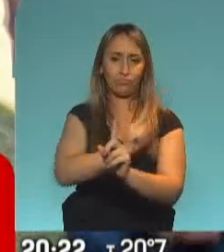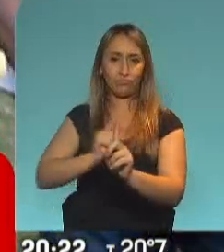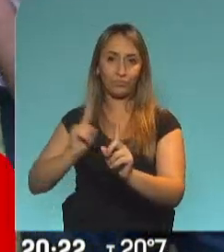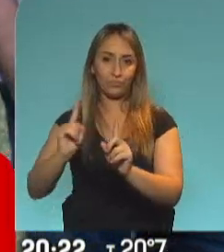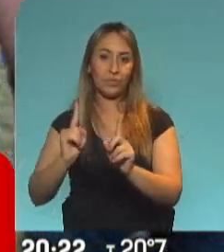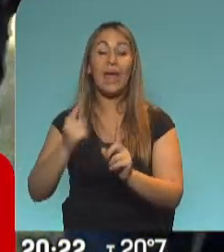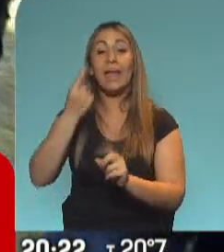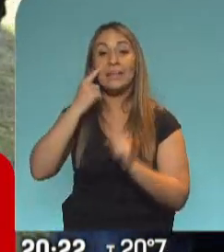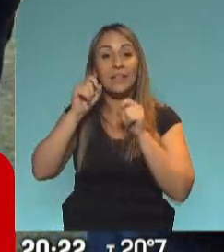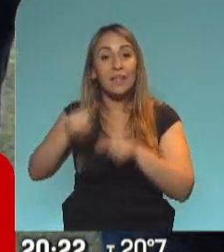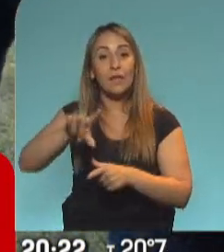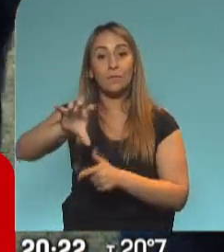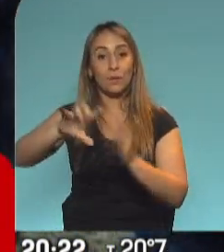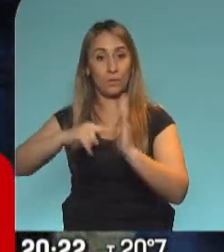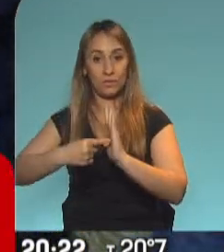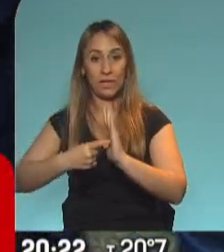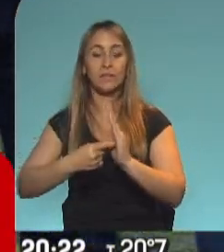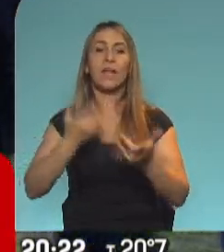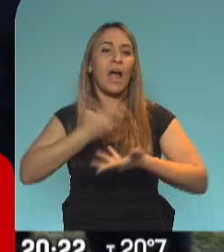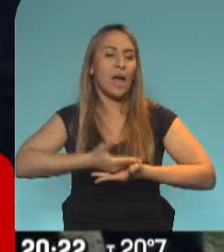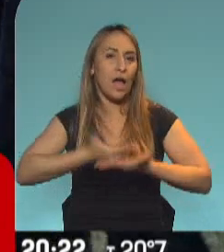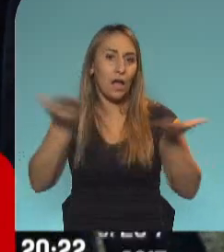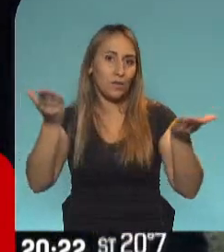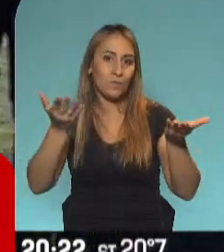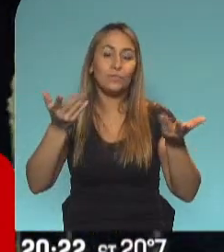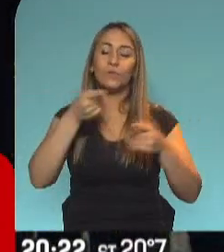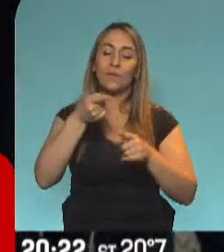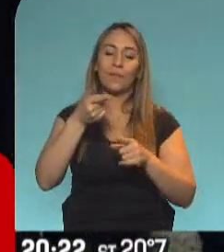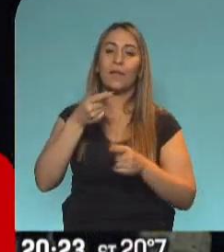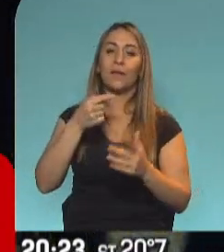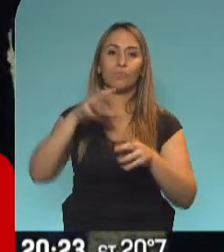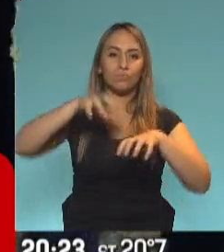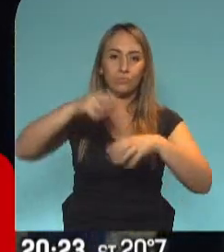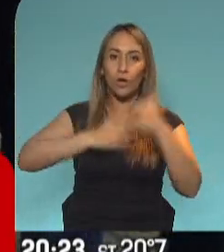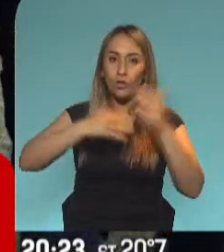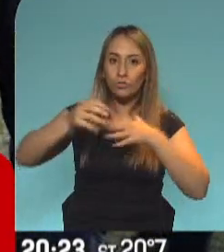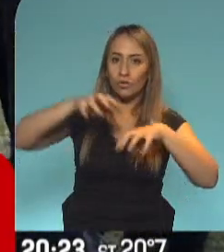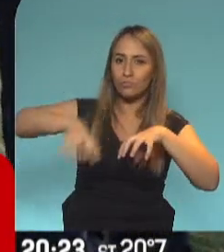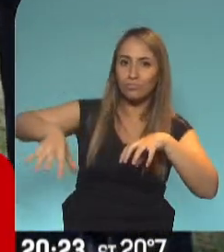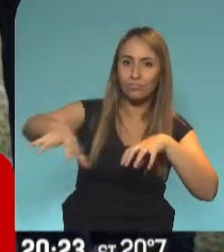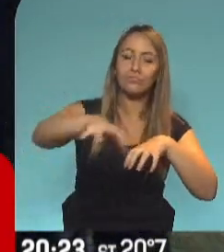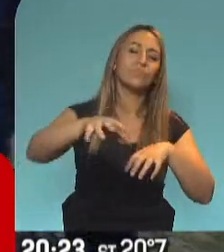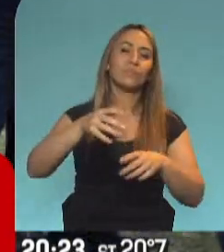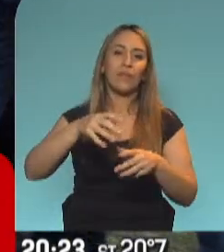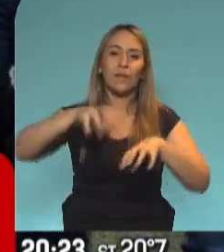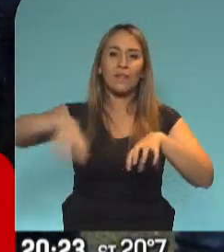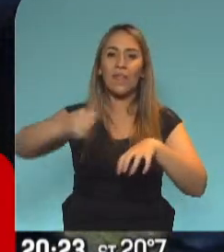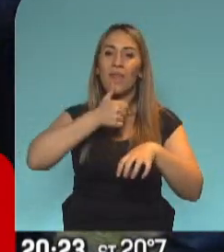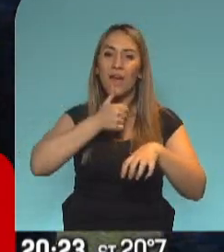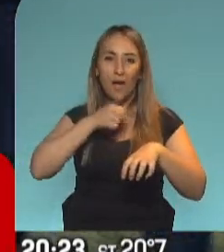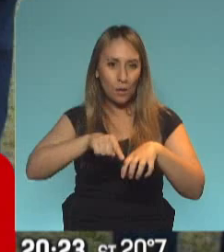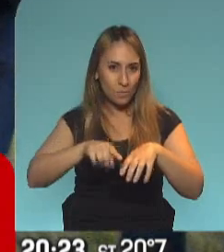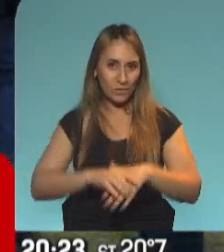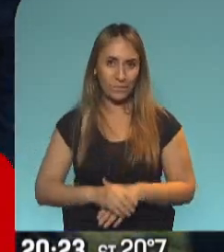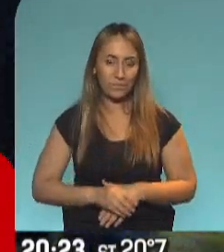Buenos Aires. Fue el anuncio de obras hidráulicas, quizás sirva más como imagen, ¿no? Algunos funcionarios a los que no teníamos tan